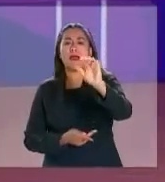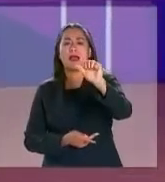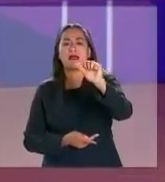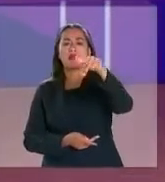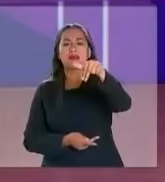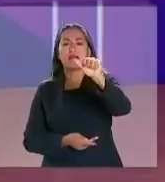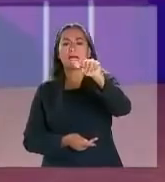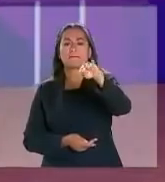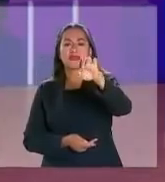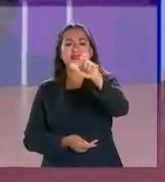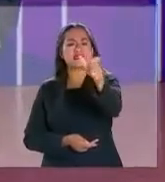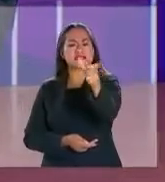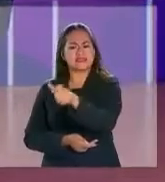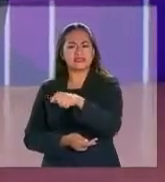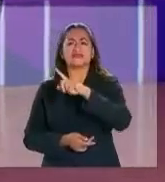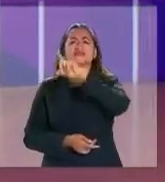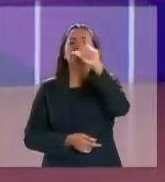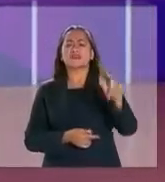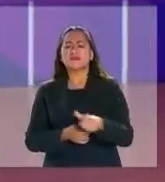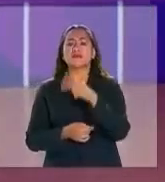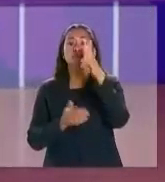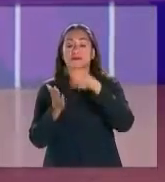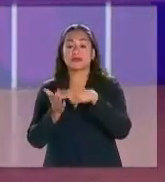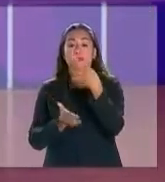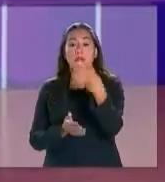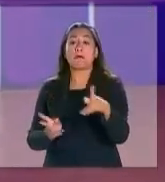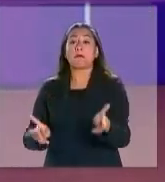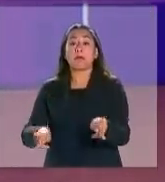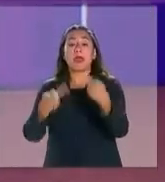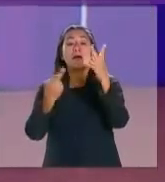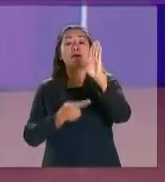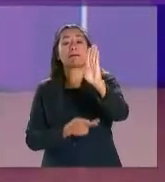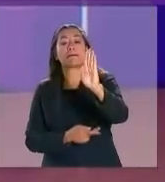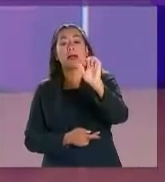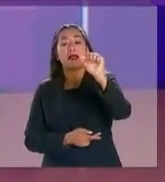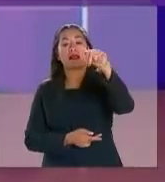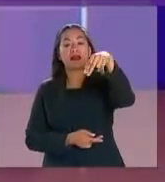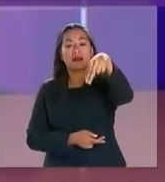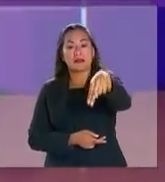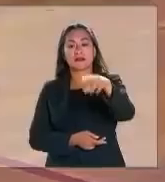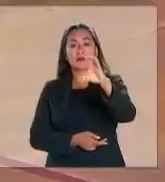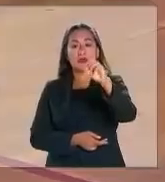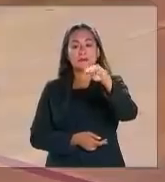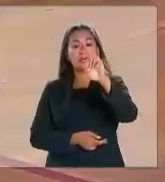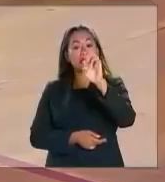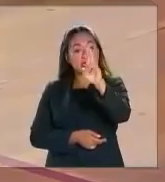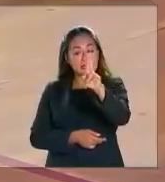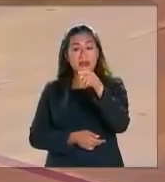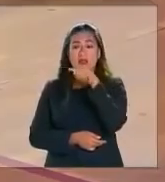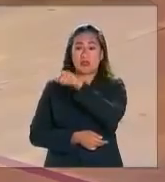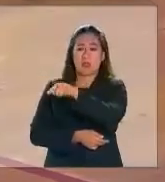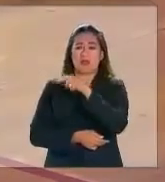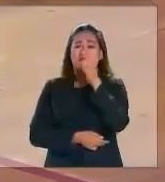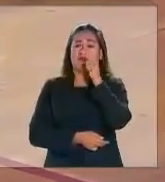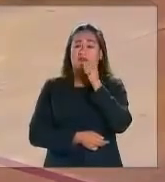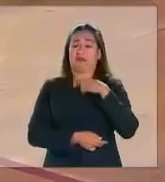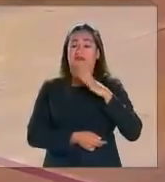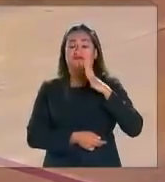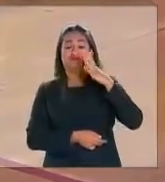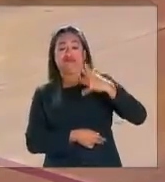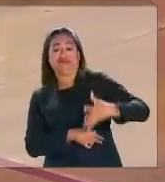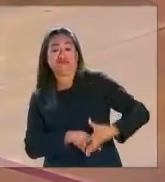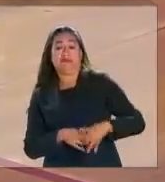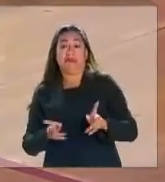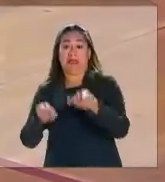estamos hablando de inversión que genere empleos ahora resulta que estás muy orgulloso de haberle vendido la banca a eeuu y españa ya